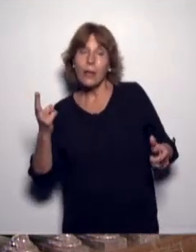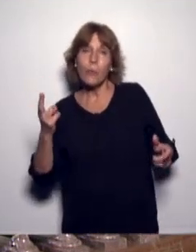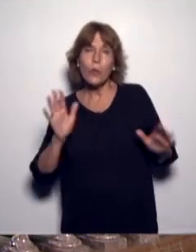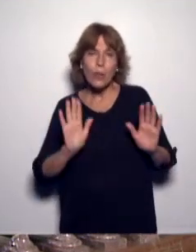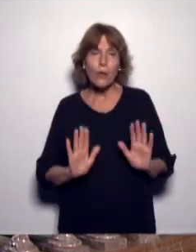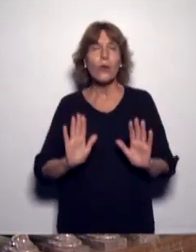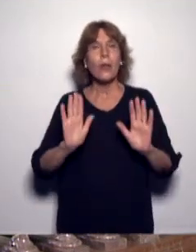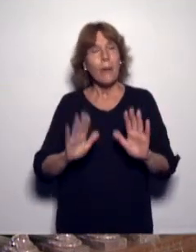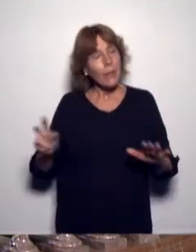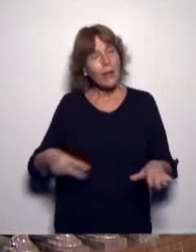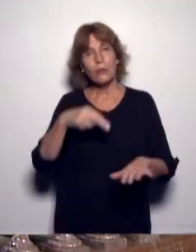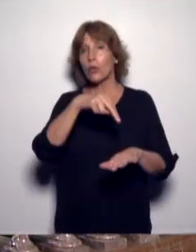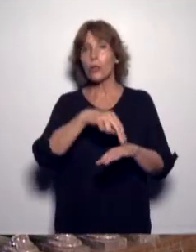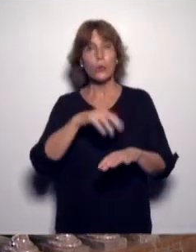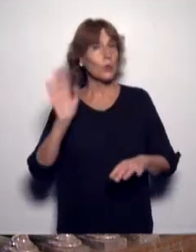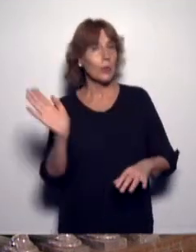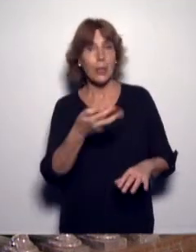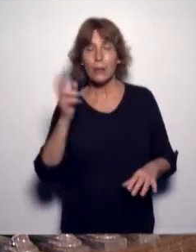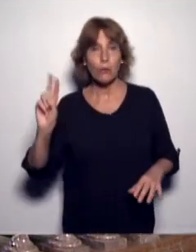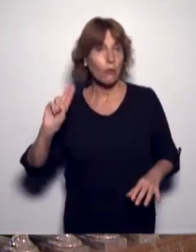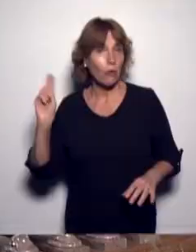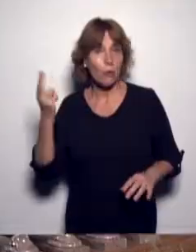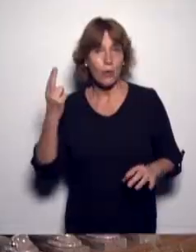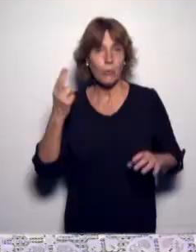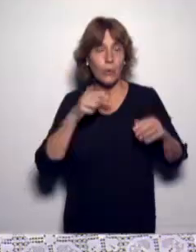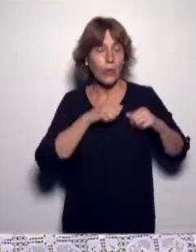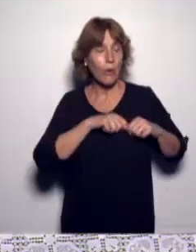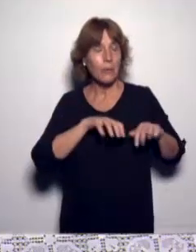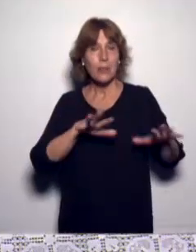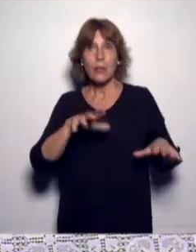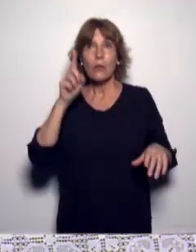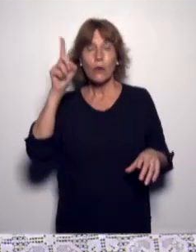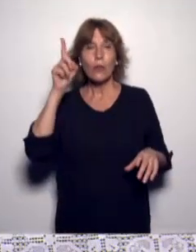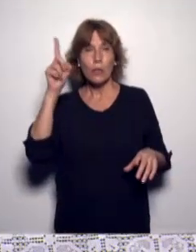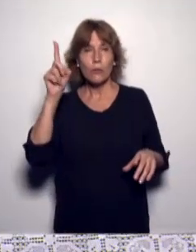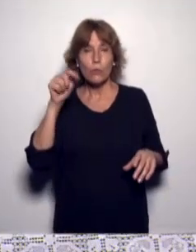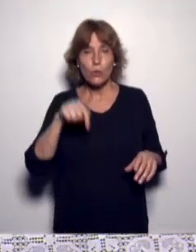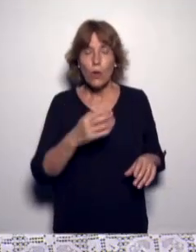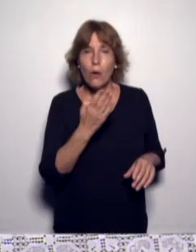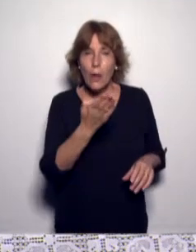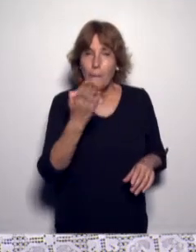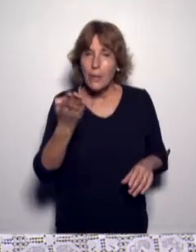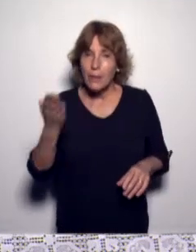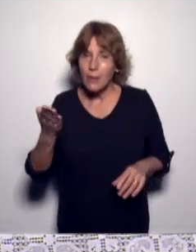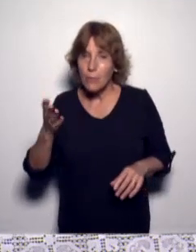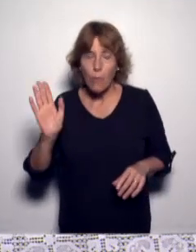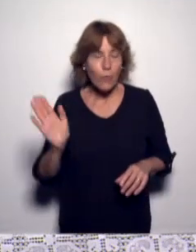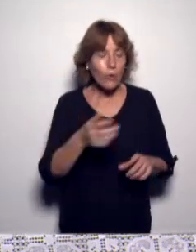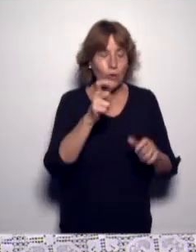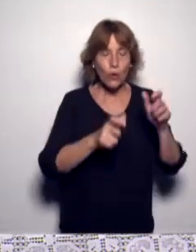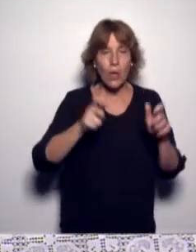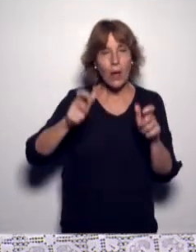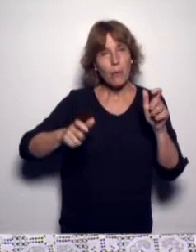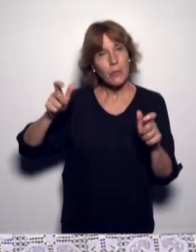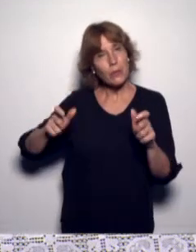y de todos los que han muerto en tu misericordia. Pedimos por nuestros queridos difuntos, por los que